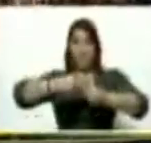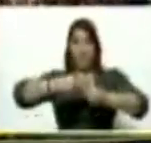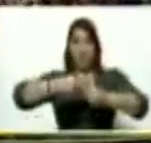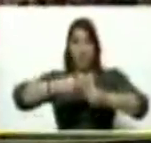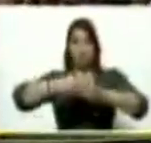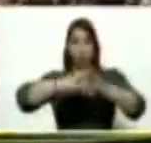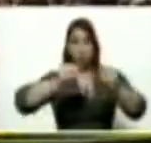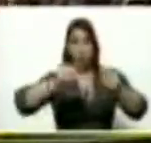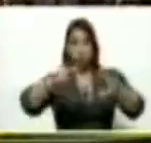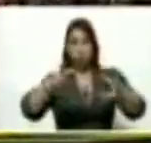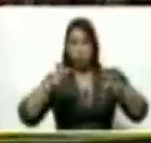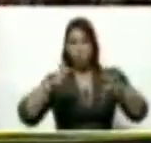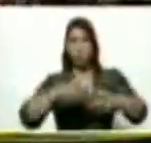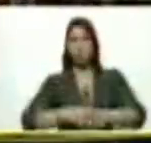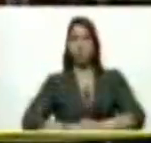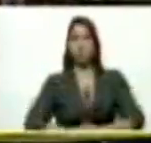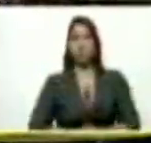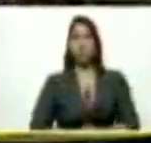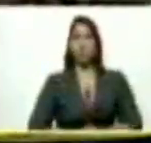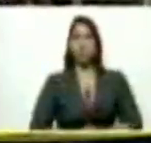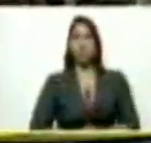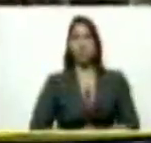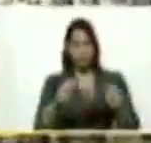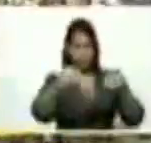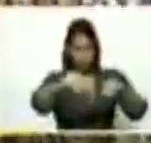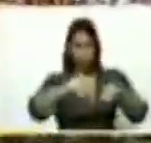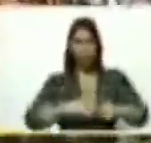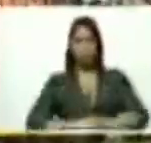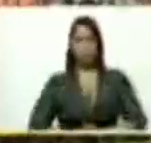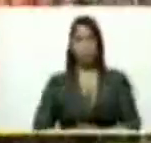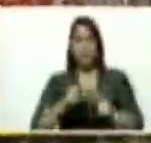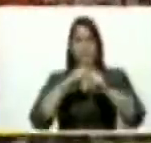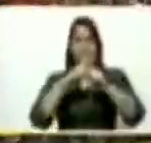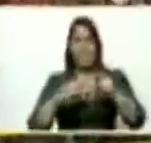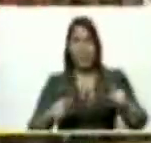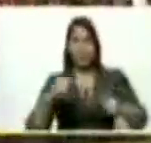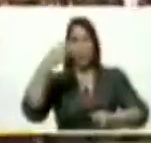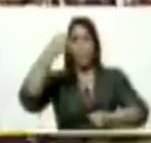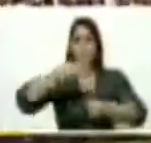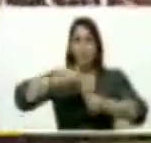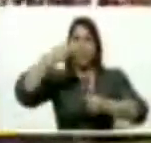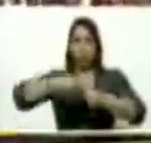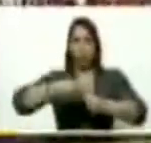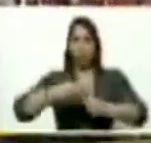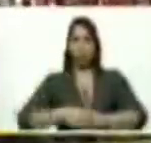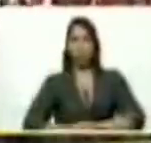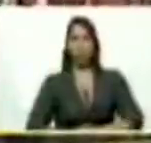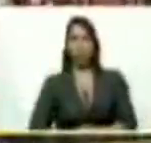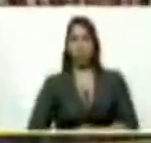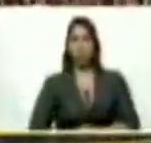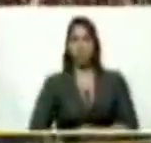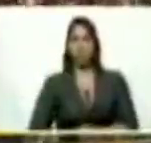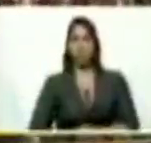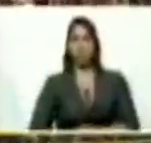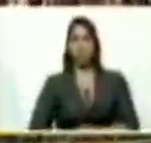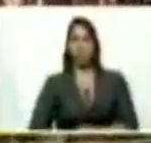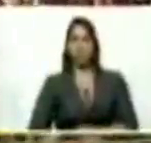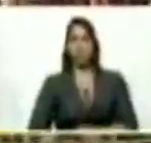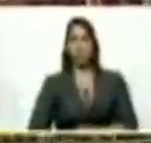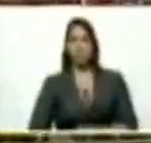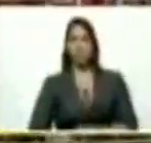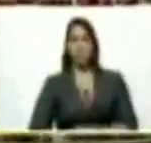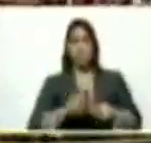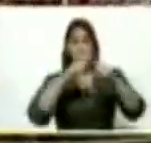126.32. Hasta aquí este resumen informativo. Recuerda apoyarnos con la suscripción y compartiendo el contenido informativo que hacemos para ti.